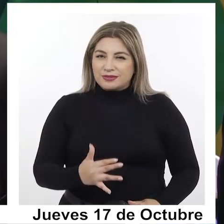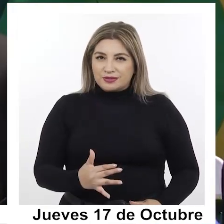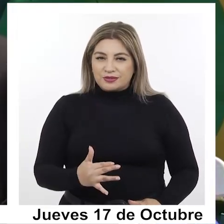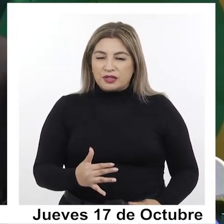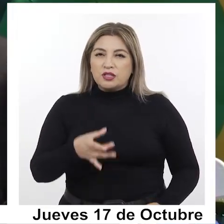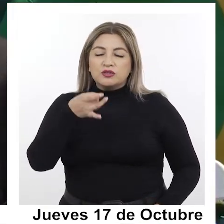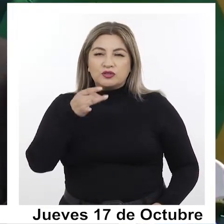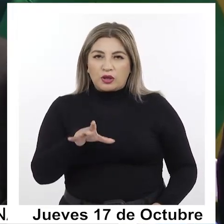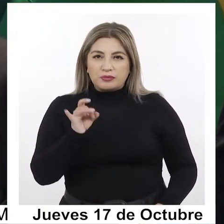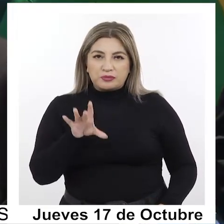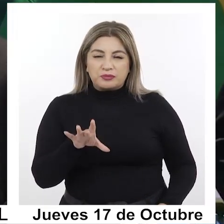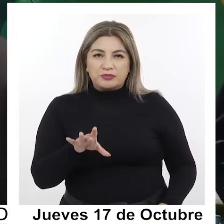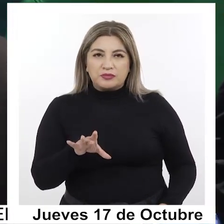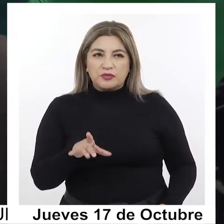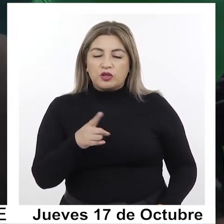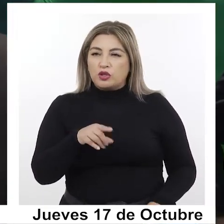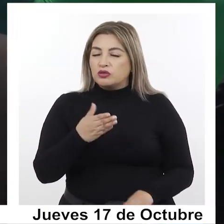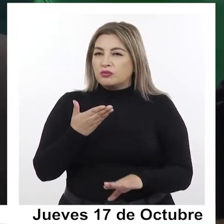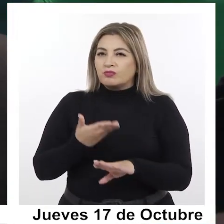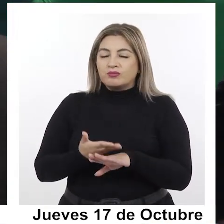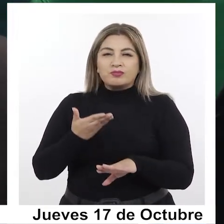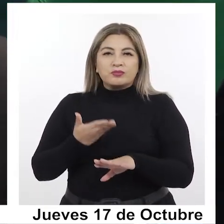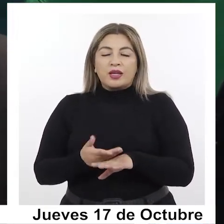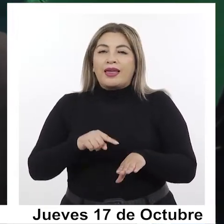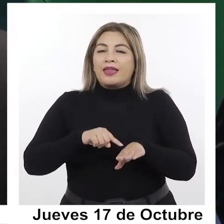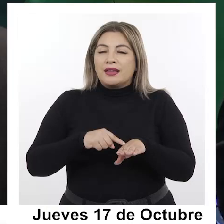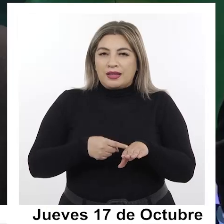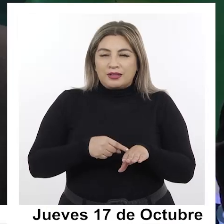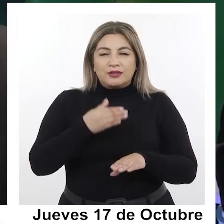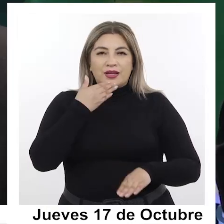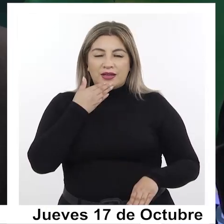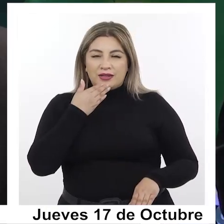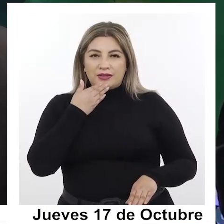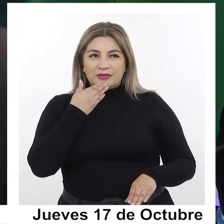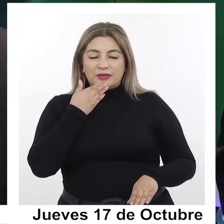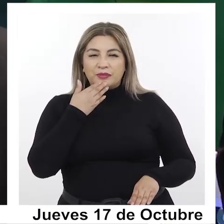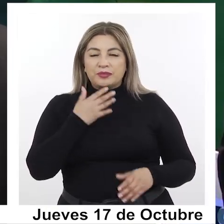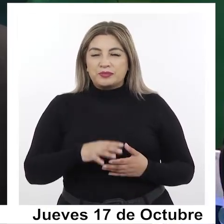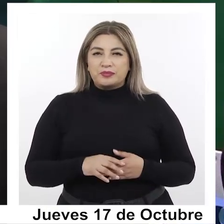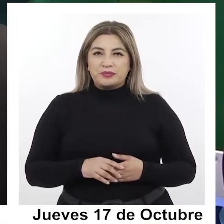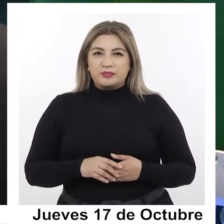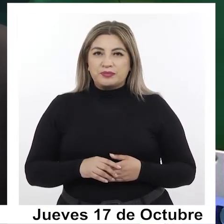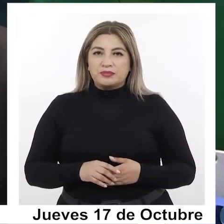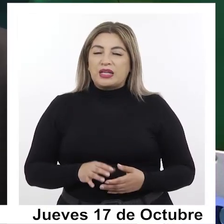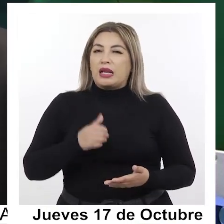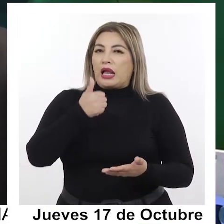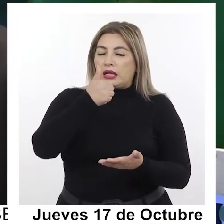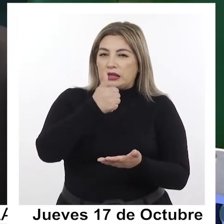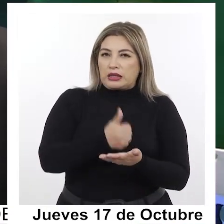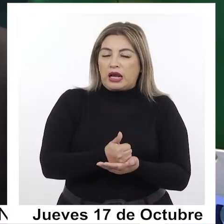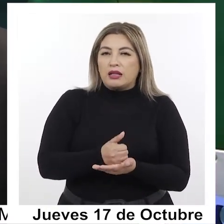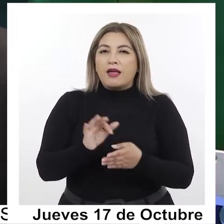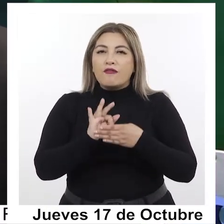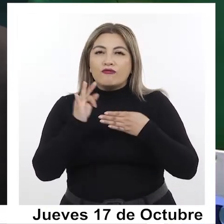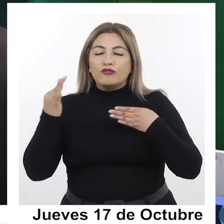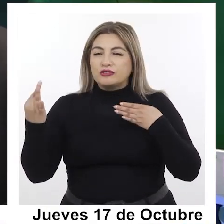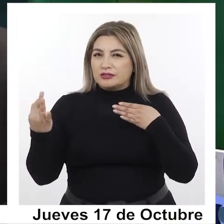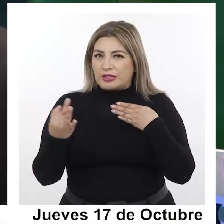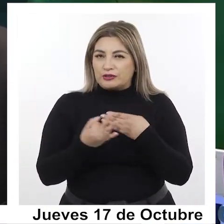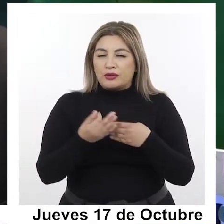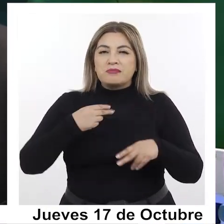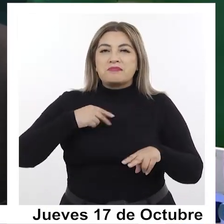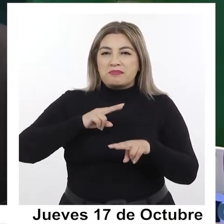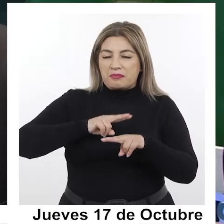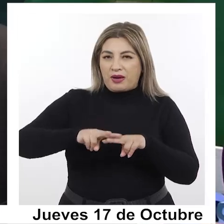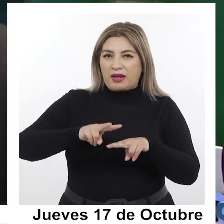no solo con los requisitos técnicos, sino también con la disposición de la alcaldía y de la fundación para